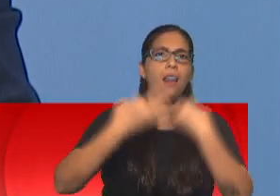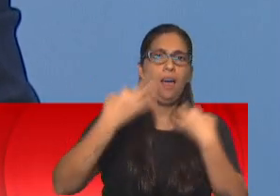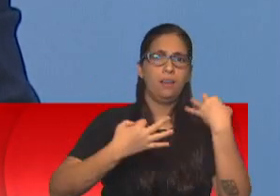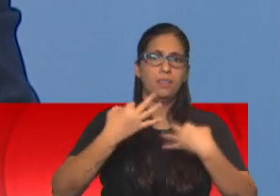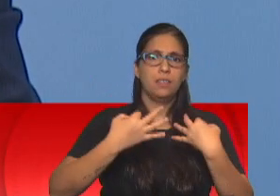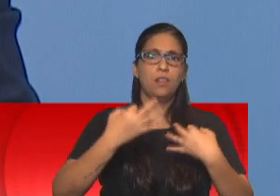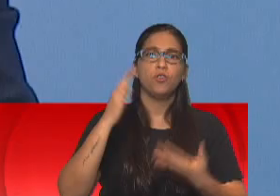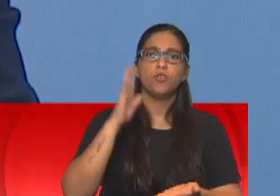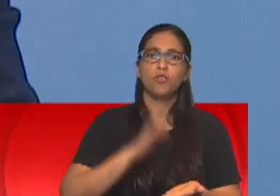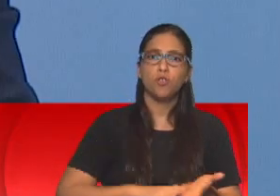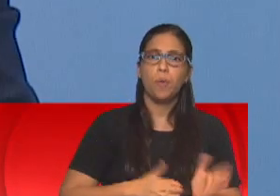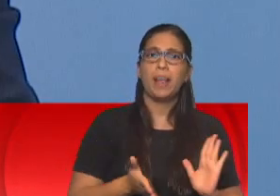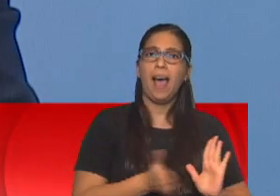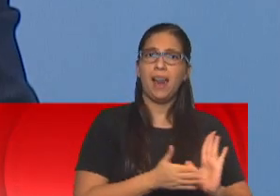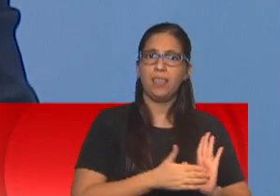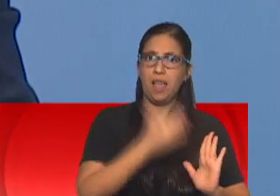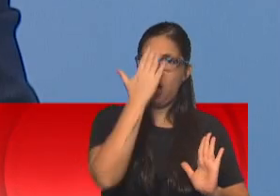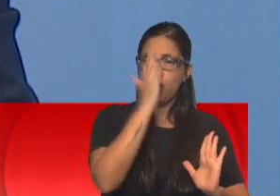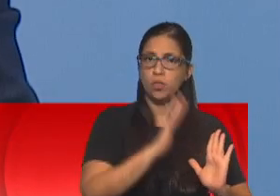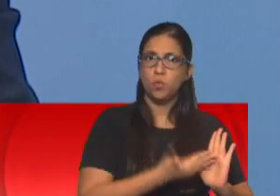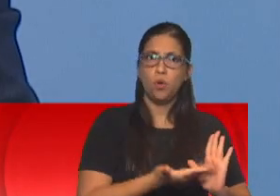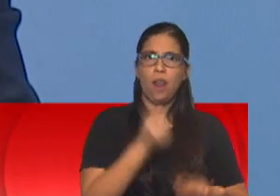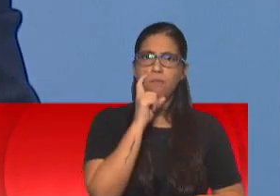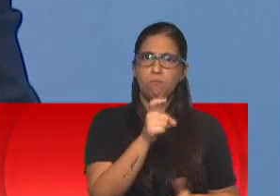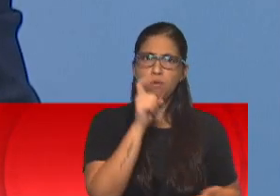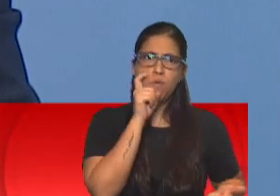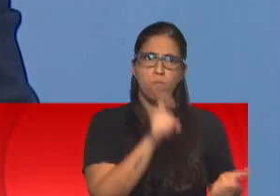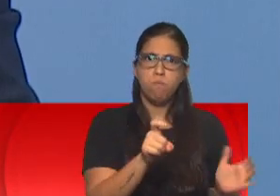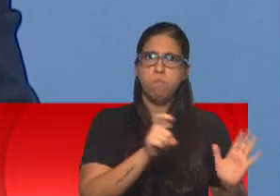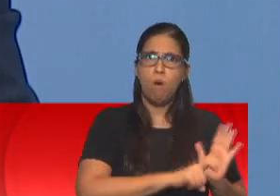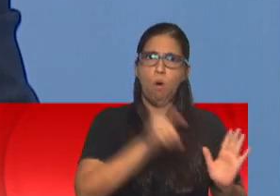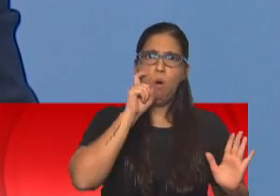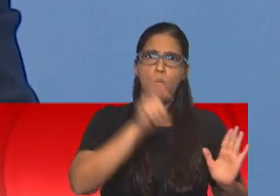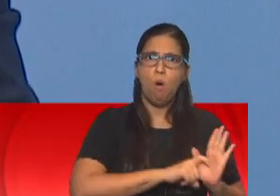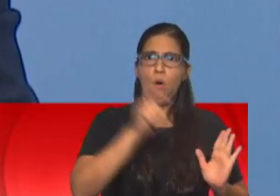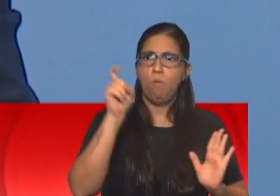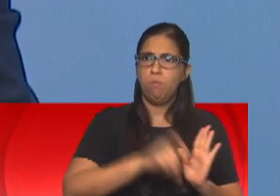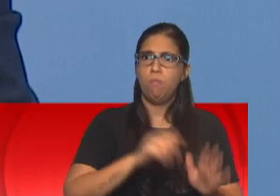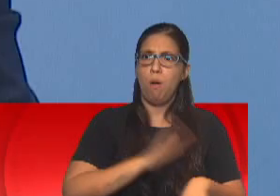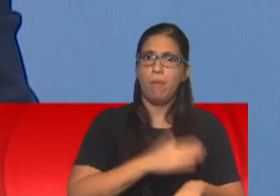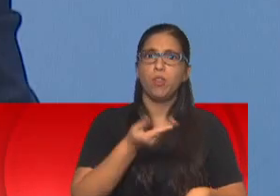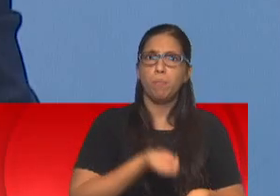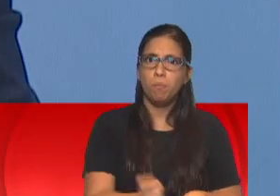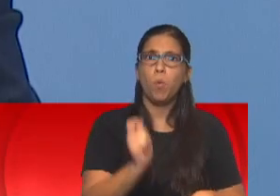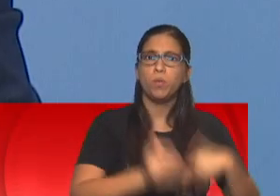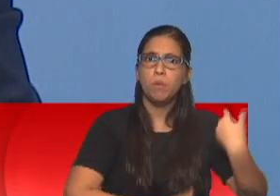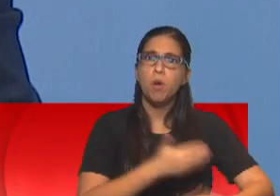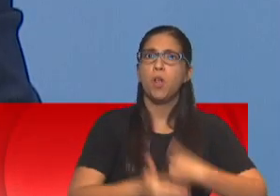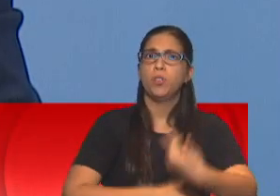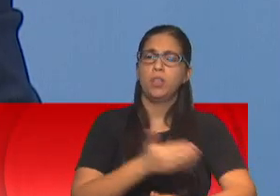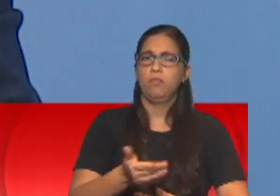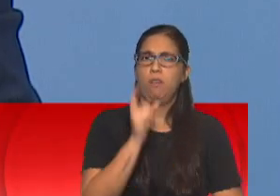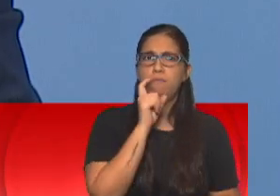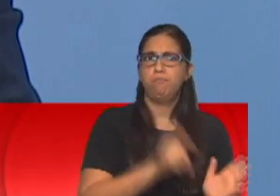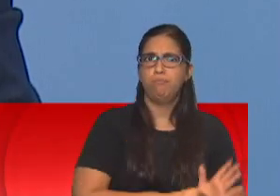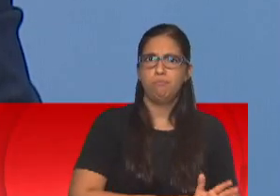sobre violaciones de garantías constitucionales que se han ido produciendo durante el trámite de este proceso. Y en